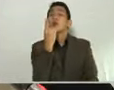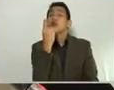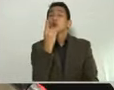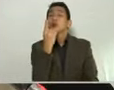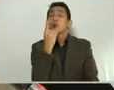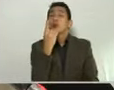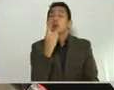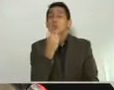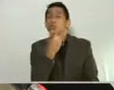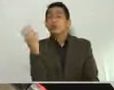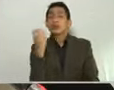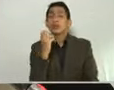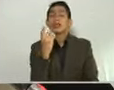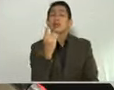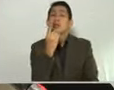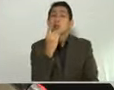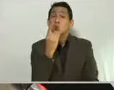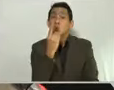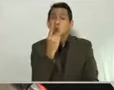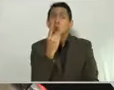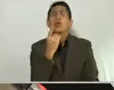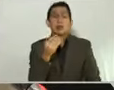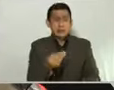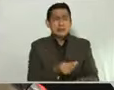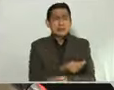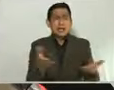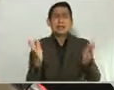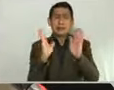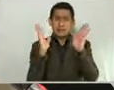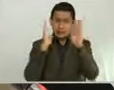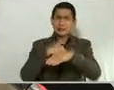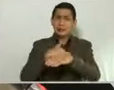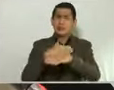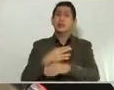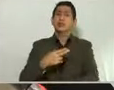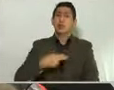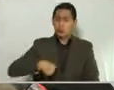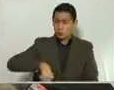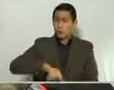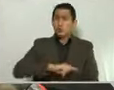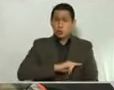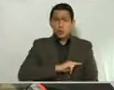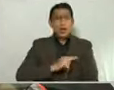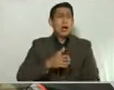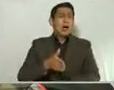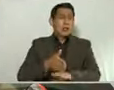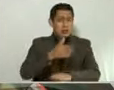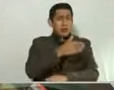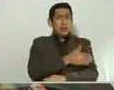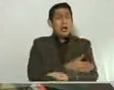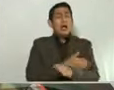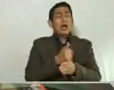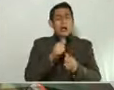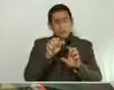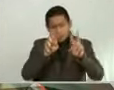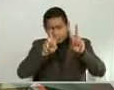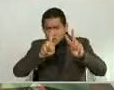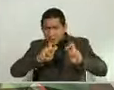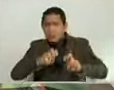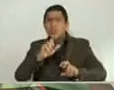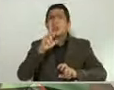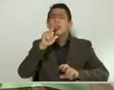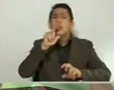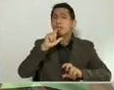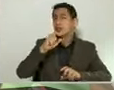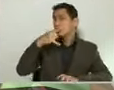a través de Children International, que hizo una medición de los chicos que tienen desnutrición, y nosotros alimentamos a